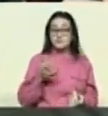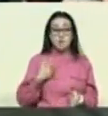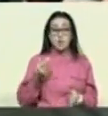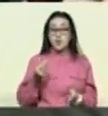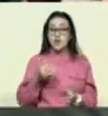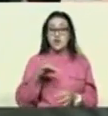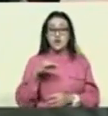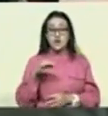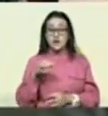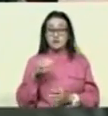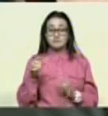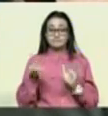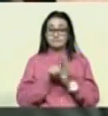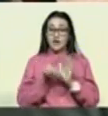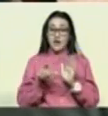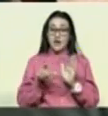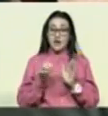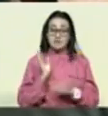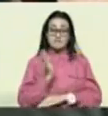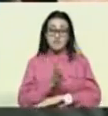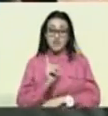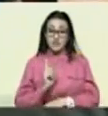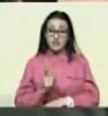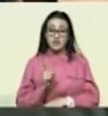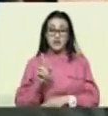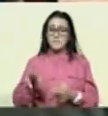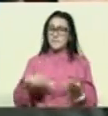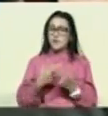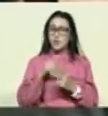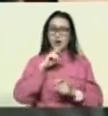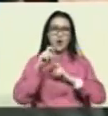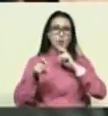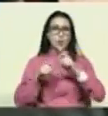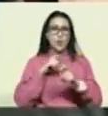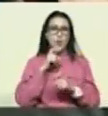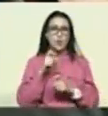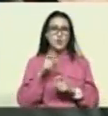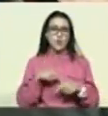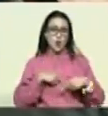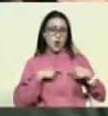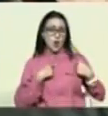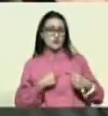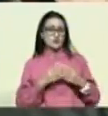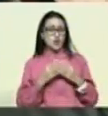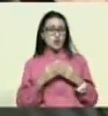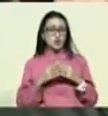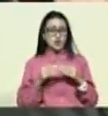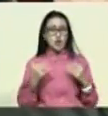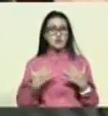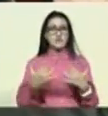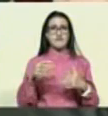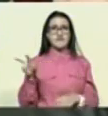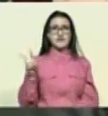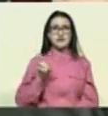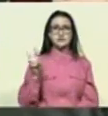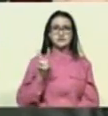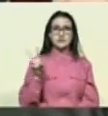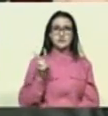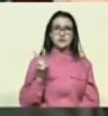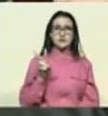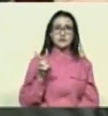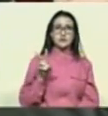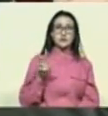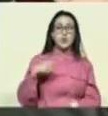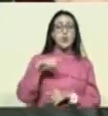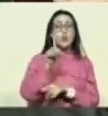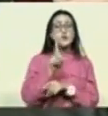alma de los venezolanos y las venezolanas, que no entre más nunca el odio en el corazón de los venezolanos. En el corazón de los venezolanos,